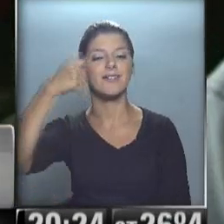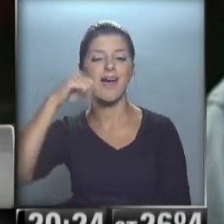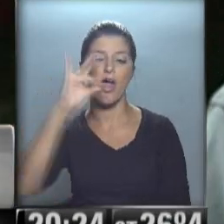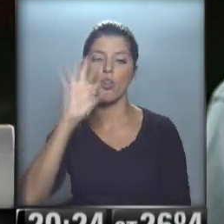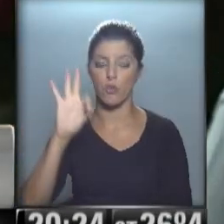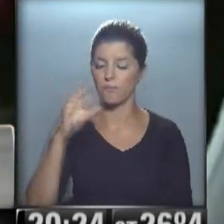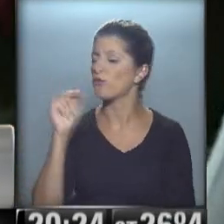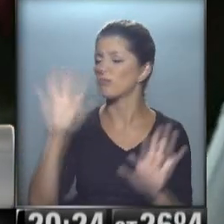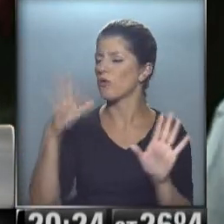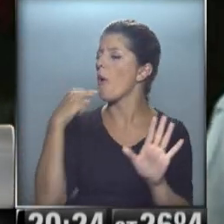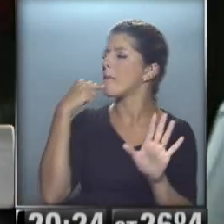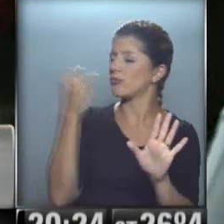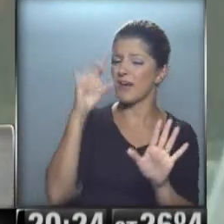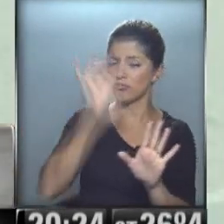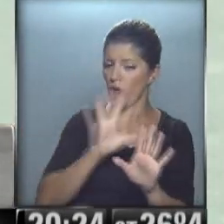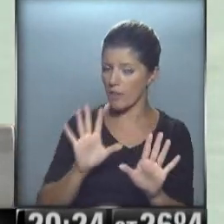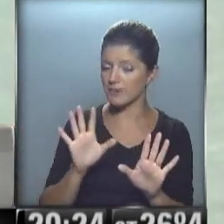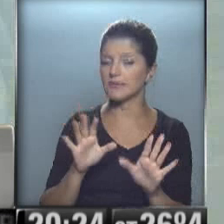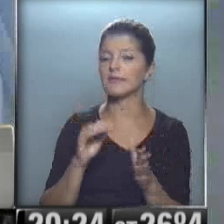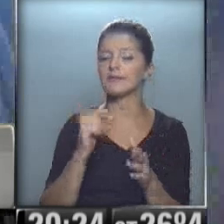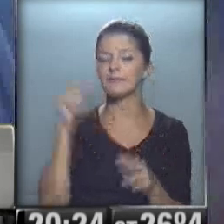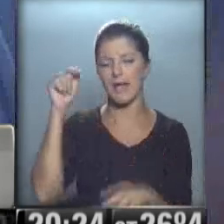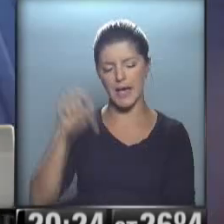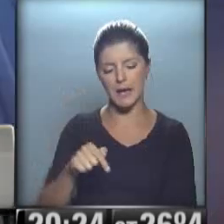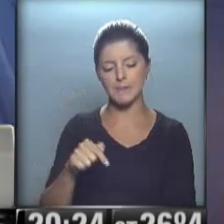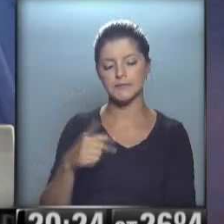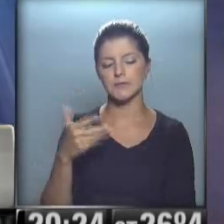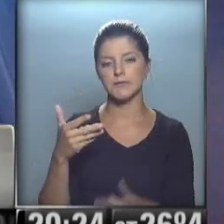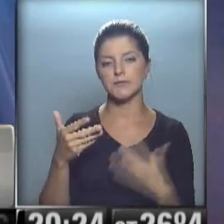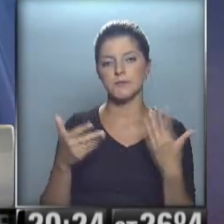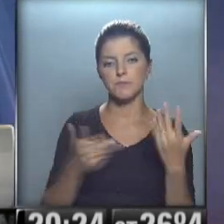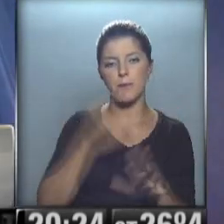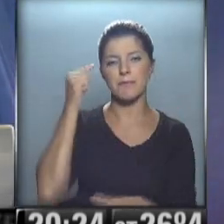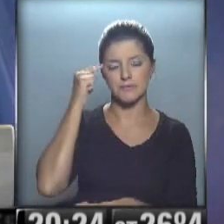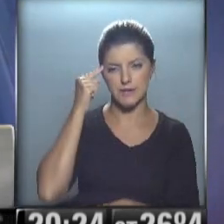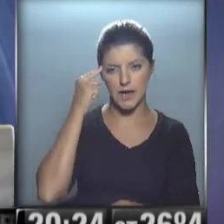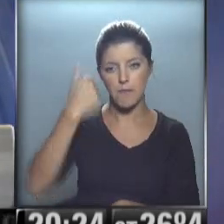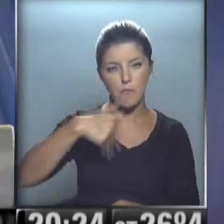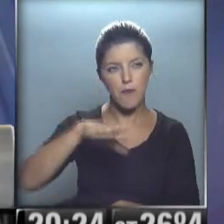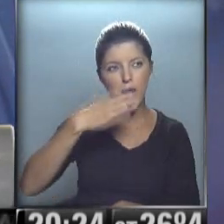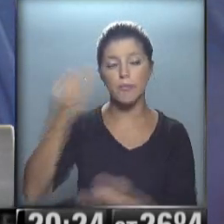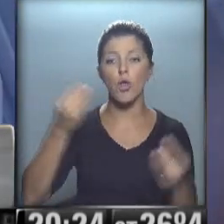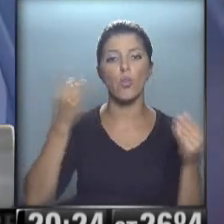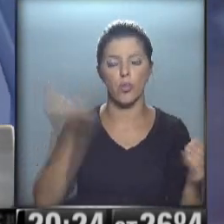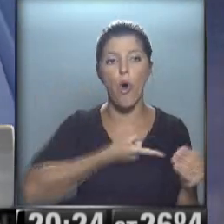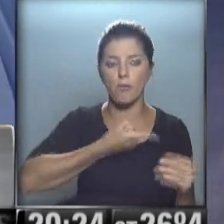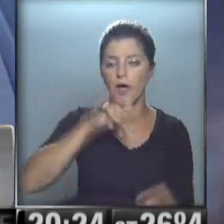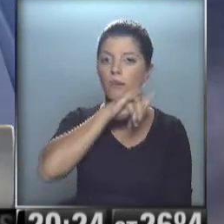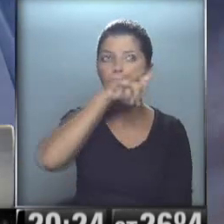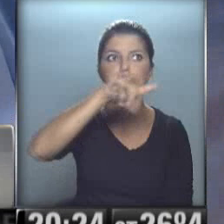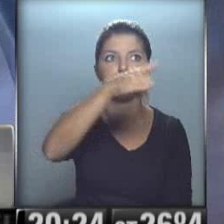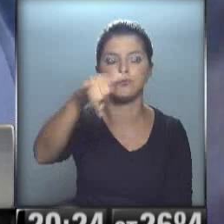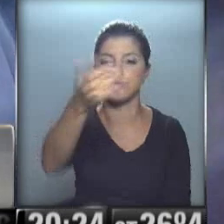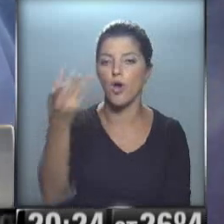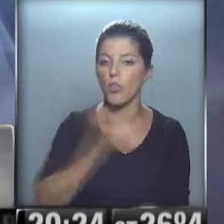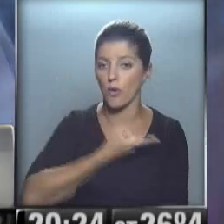Diego. Diego, la idea de empezar a pensar hacia dónde pudo haber ido el avión